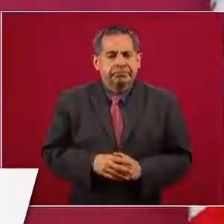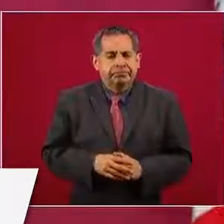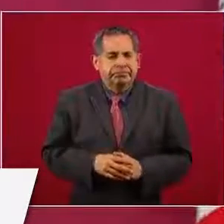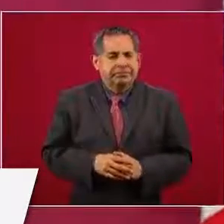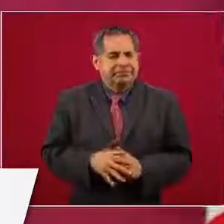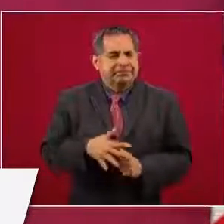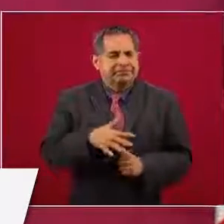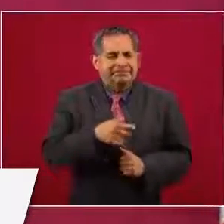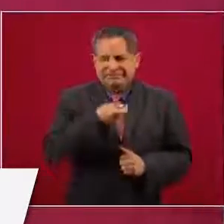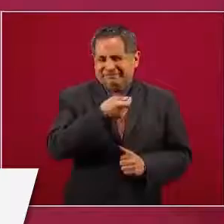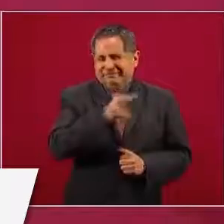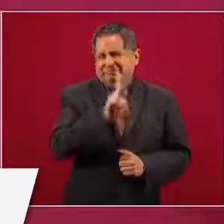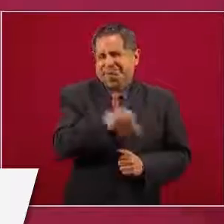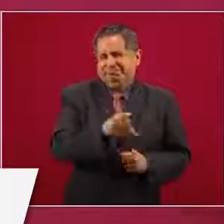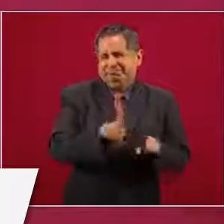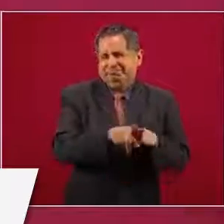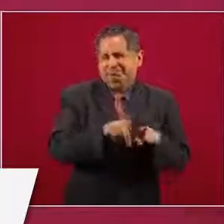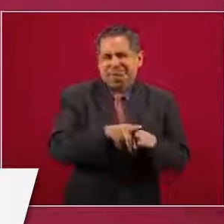pandemia,